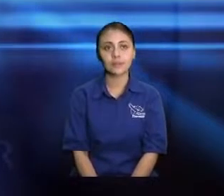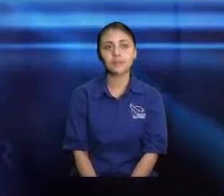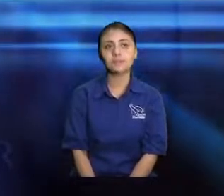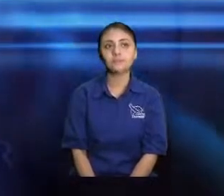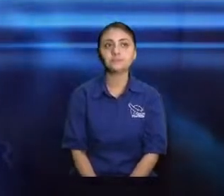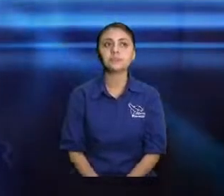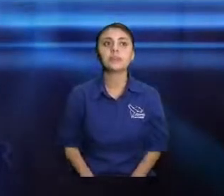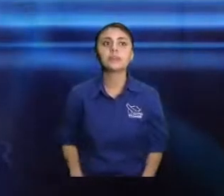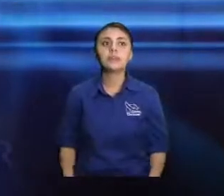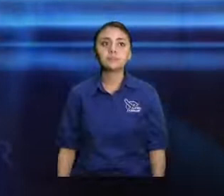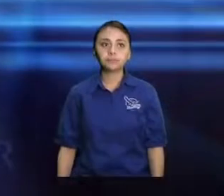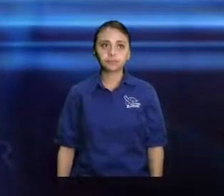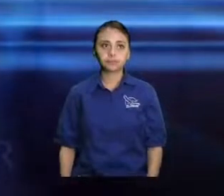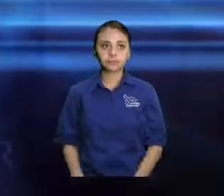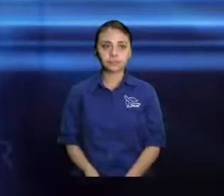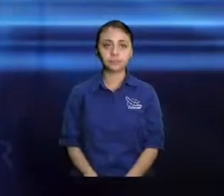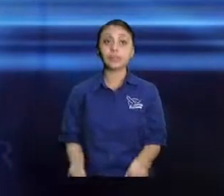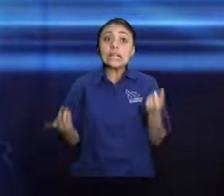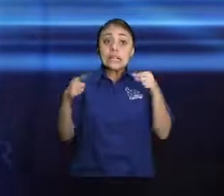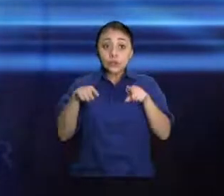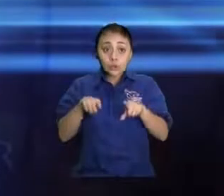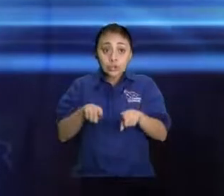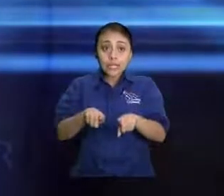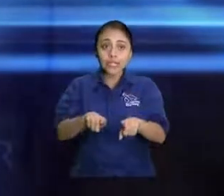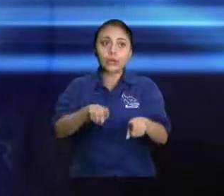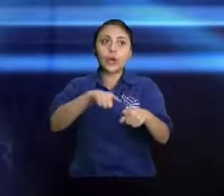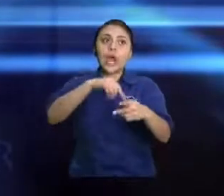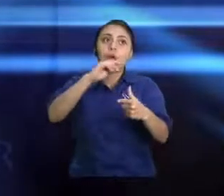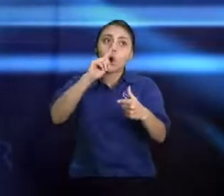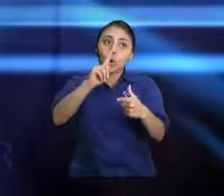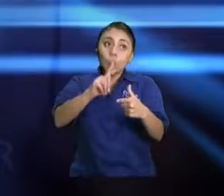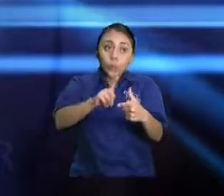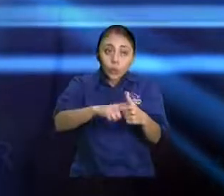Segundo libro de Samuel, capítulo 6, verso 16. Sucedió